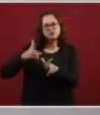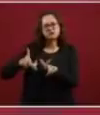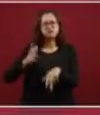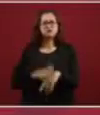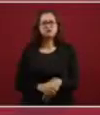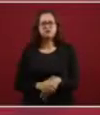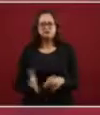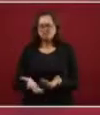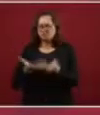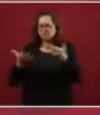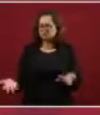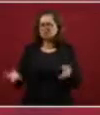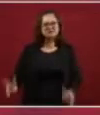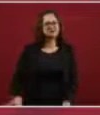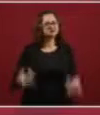con las tierras.